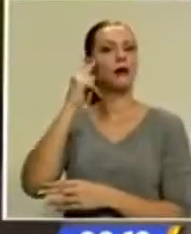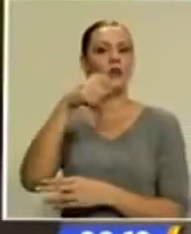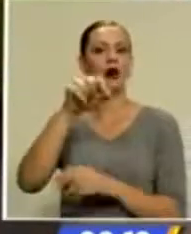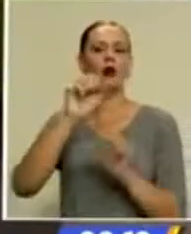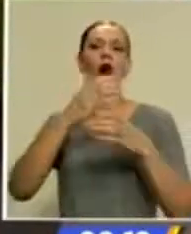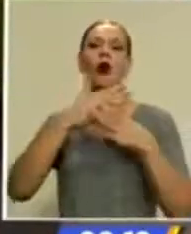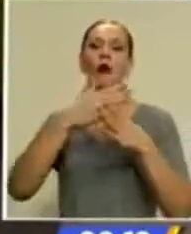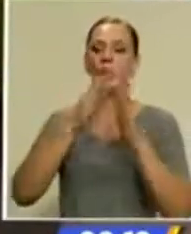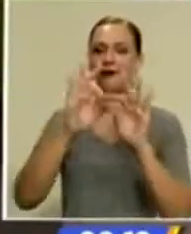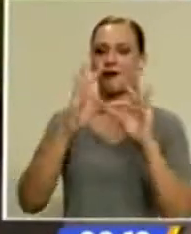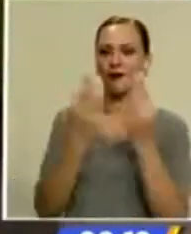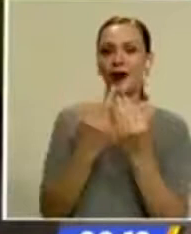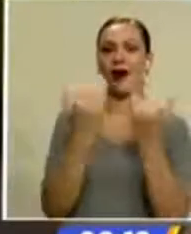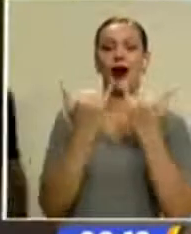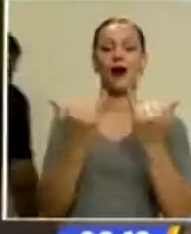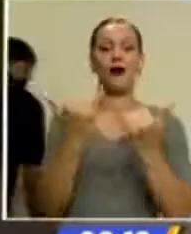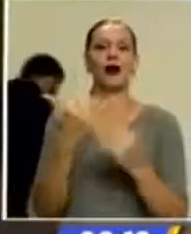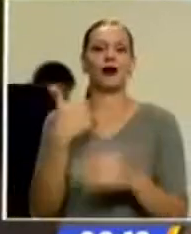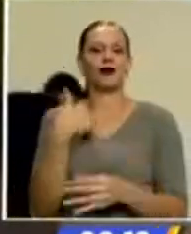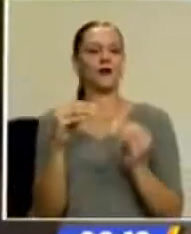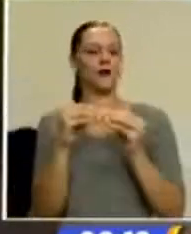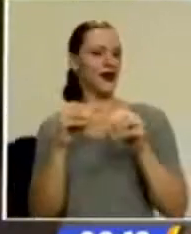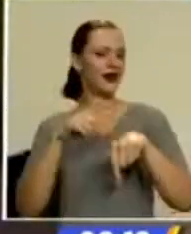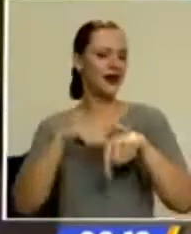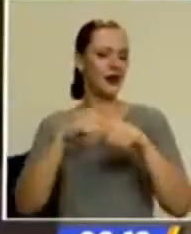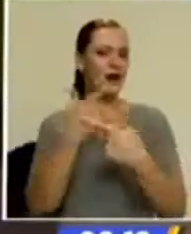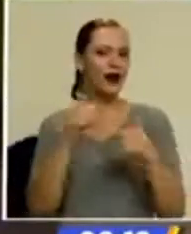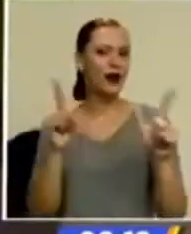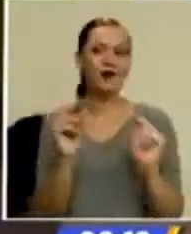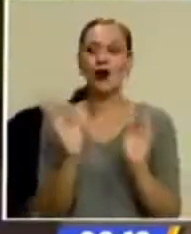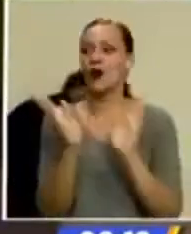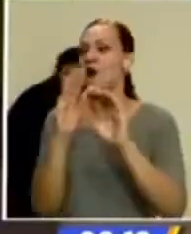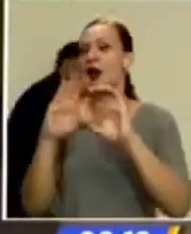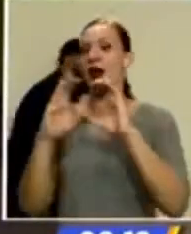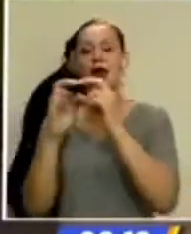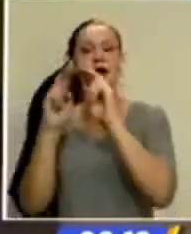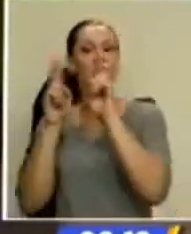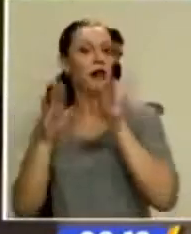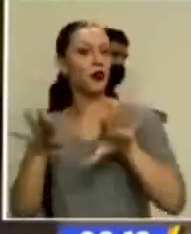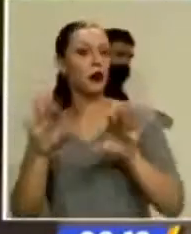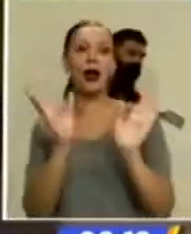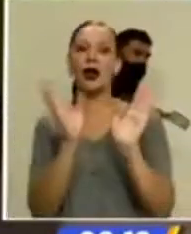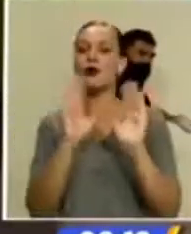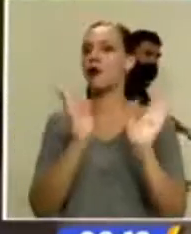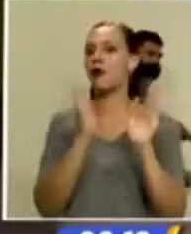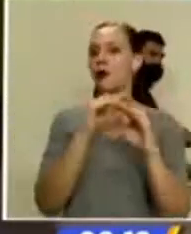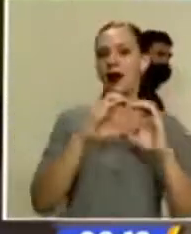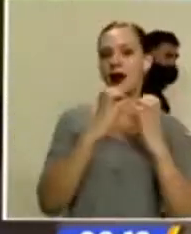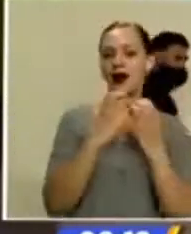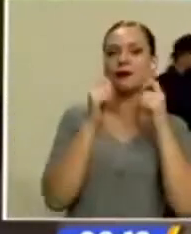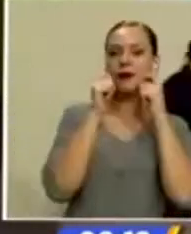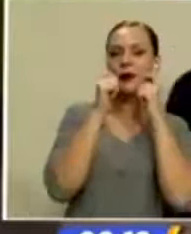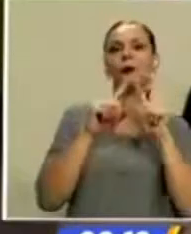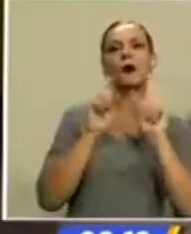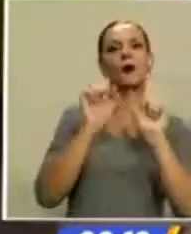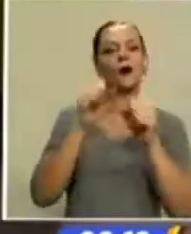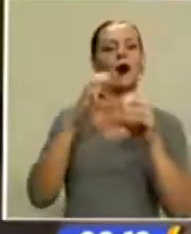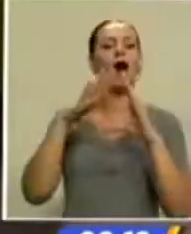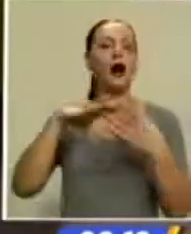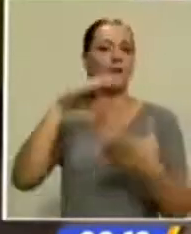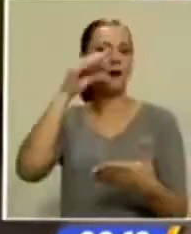compartir en familia. Ahora que tenemos más tiempo libre, que no hay clases virtuales ni clases presenciales, pero que podemos